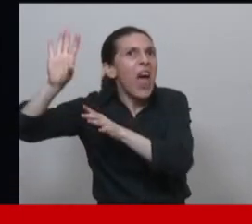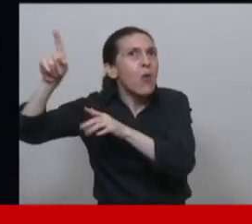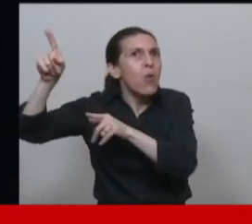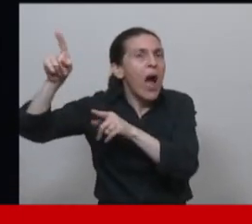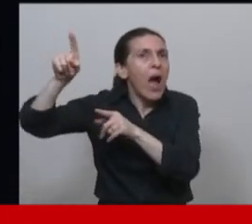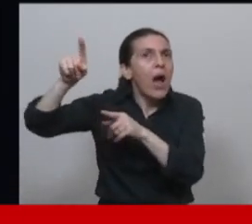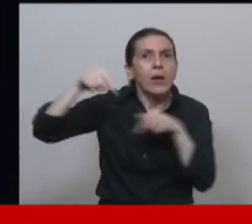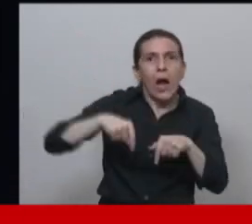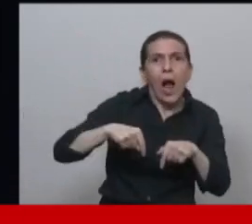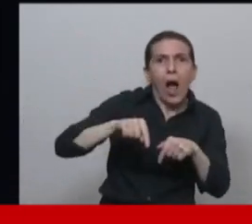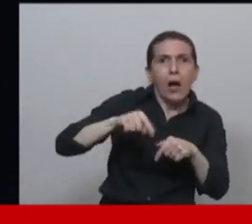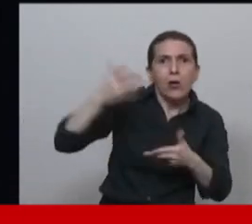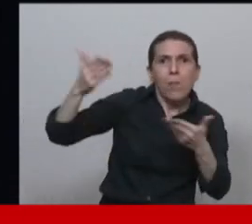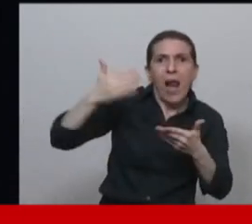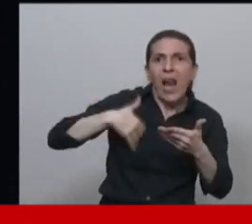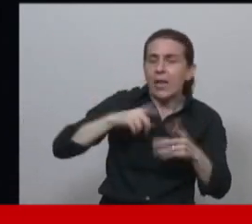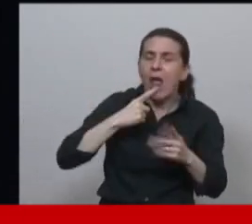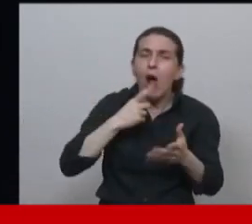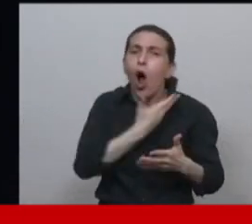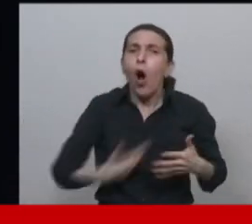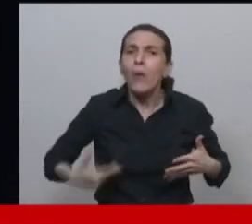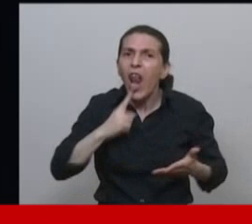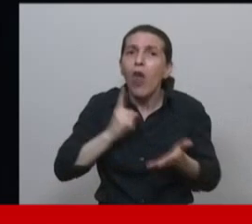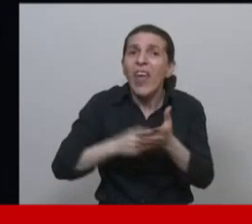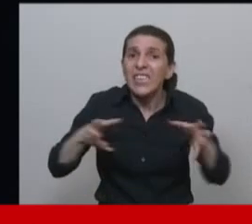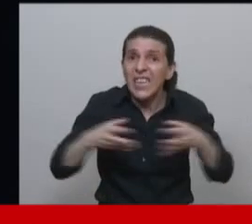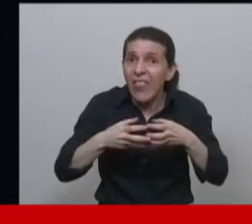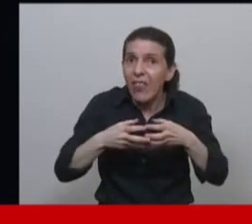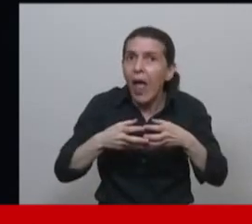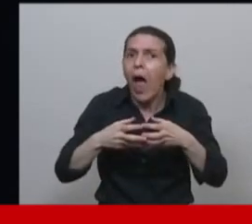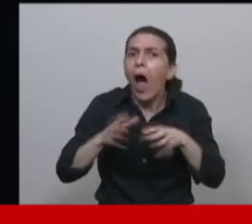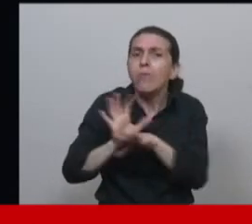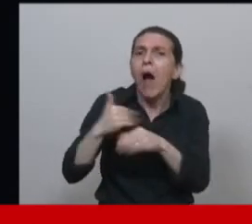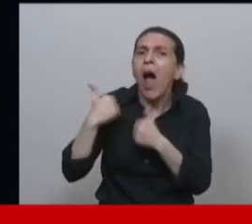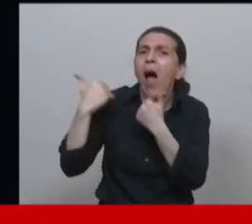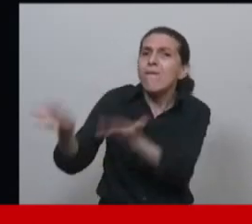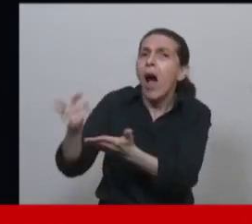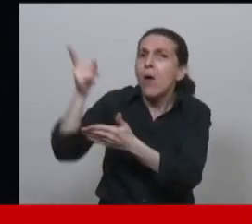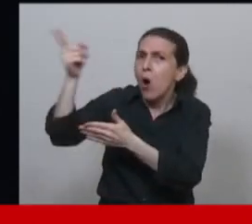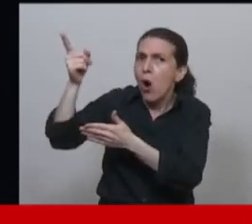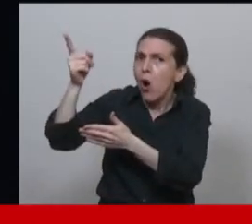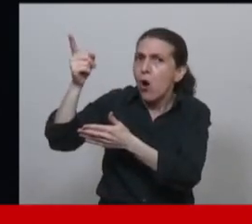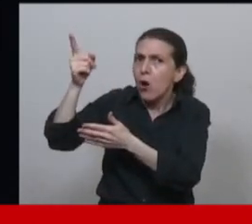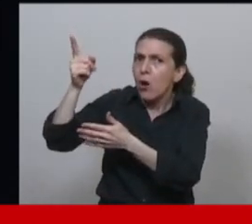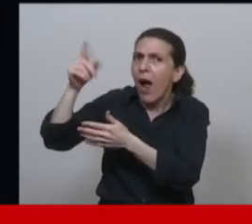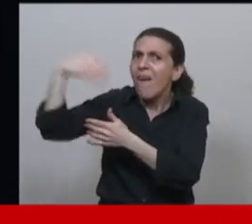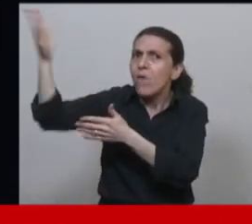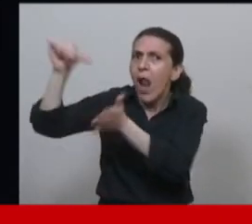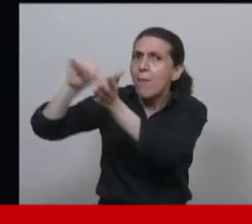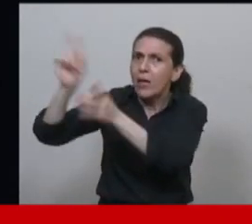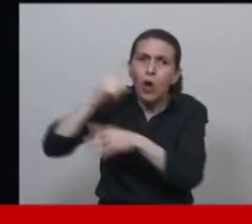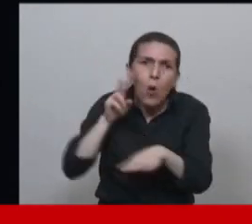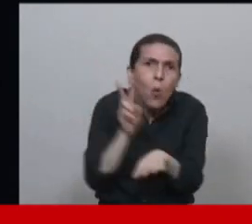local. Y la decisión de este gobierno ha sido la de no hacer eso, la de cuidar a nuestra propia ley, porque esto es